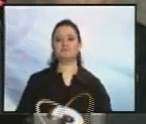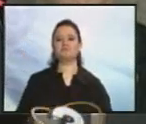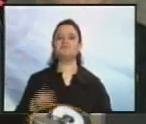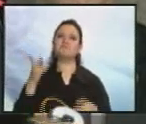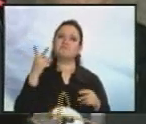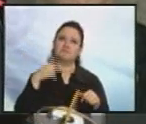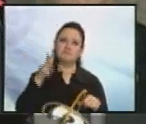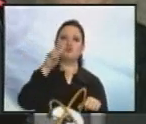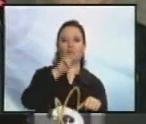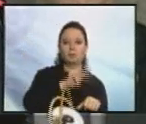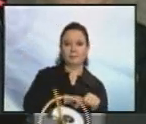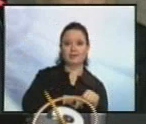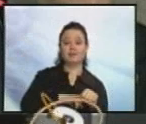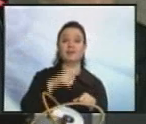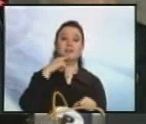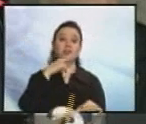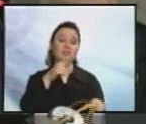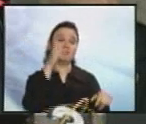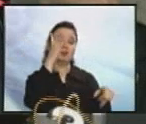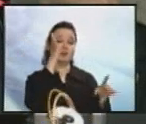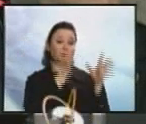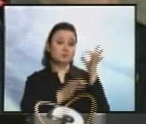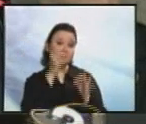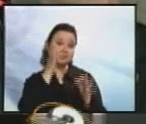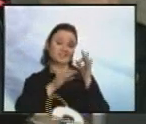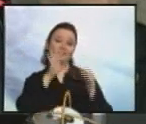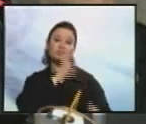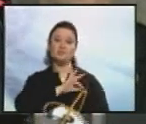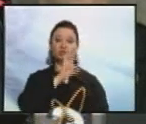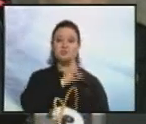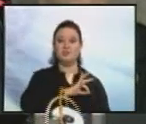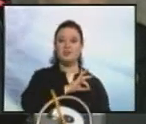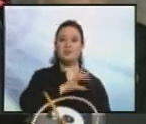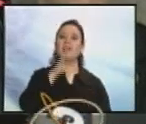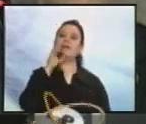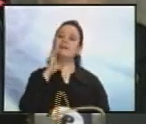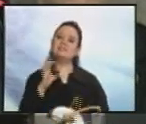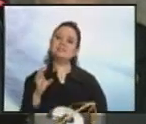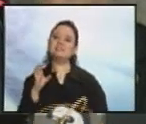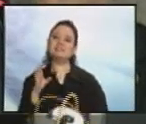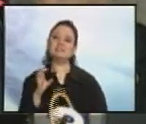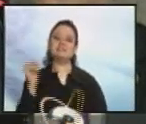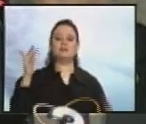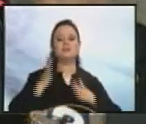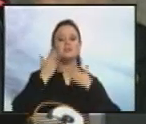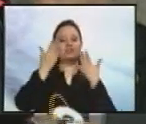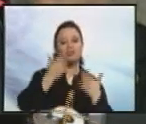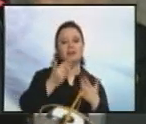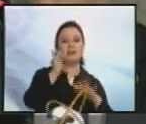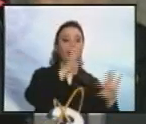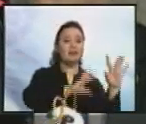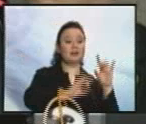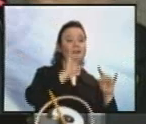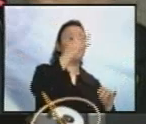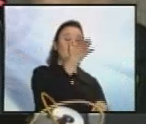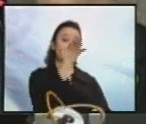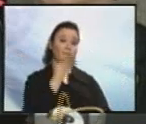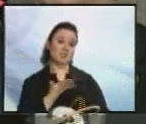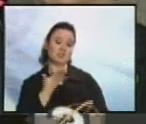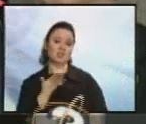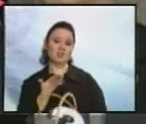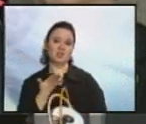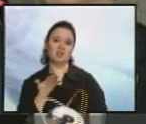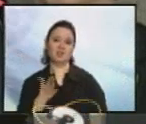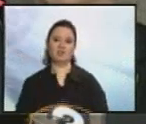frecuentemente la llamada justicia social consiste en dar a quien pide algo en